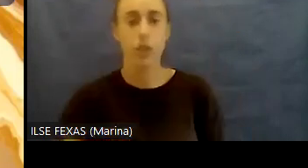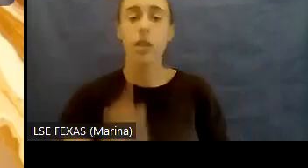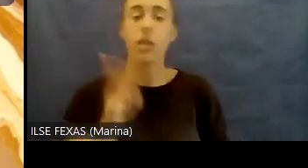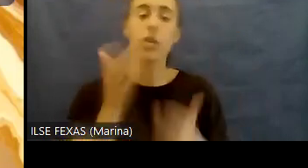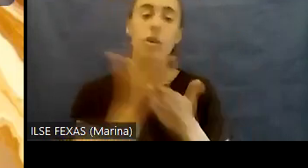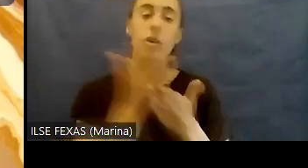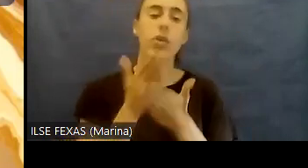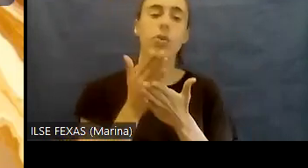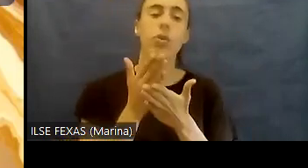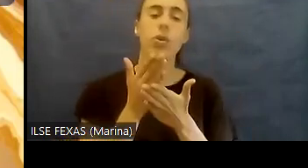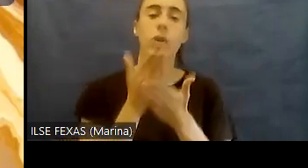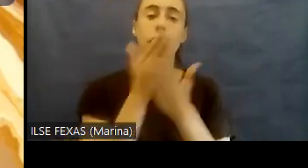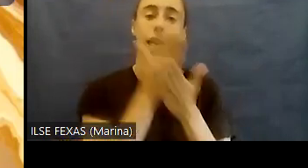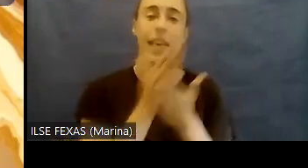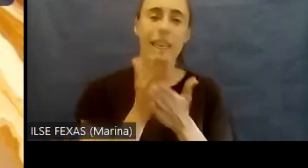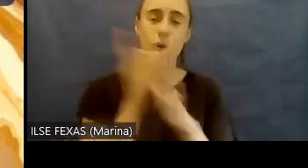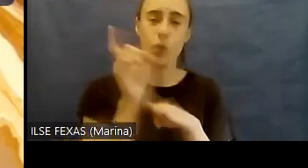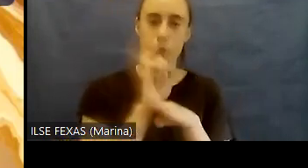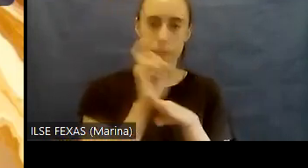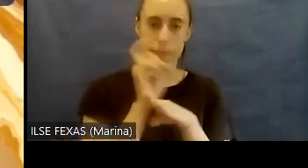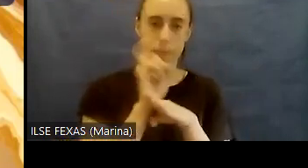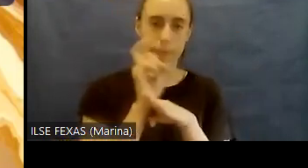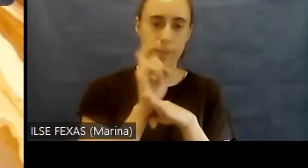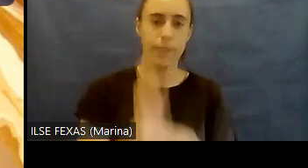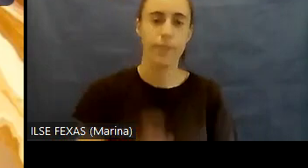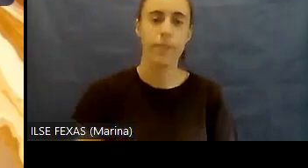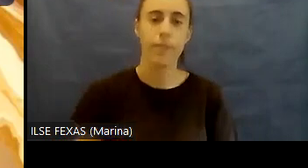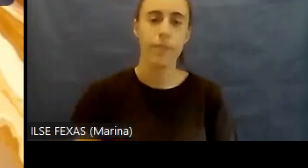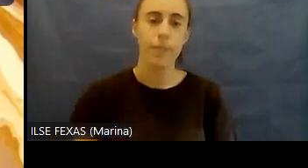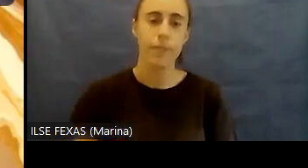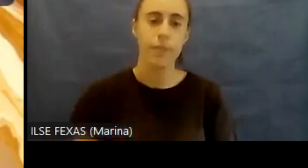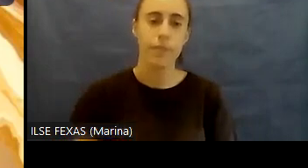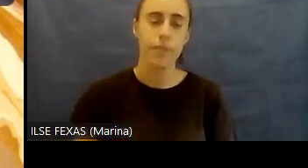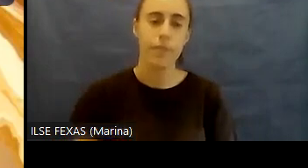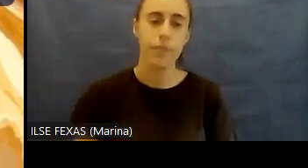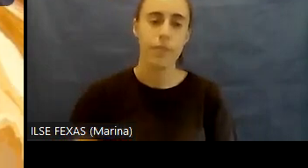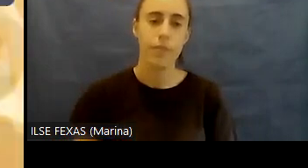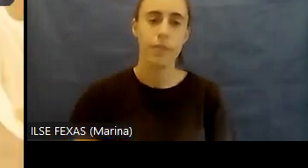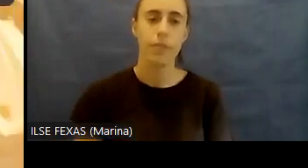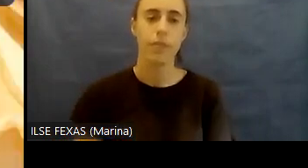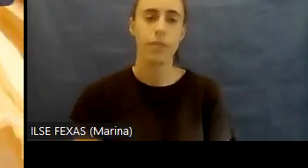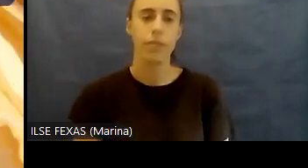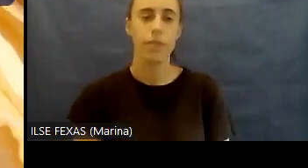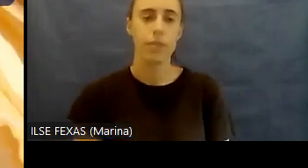veis aquí, realizado in vivo en ratoncillos del laboratorio.